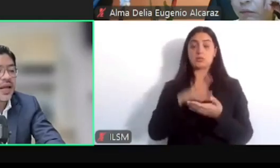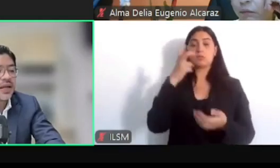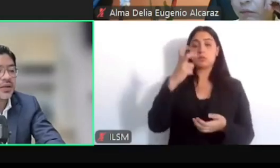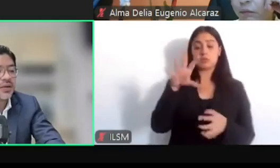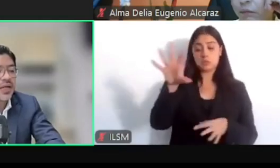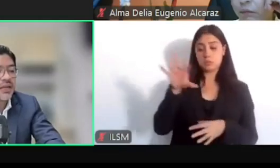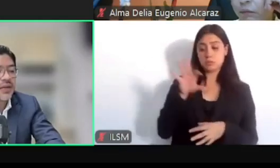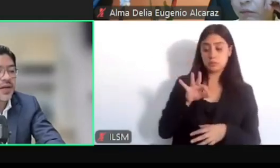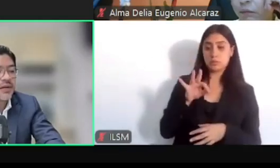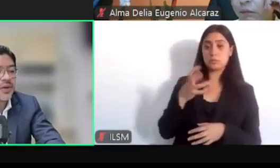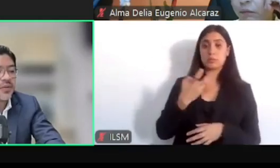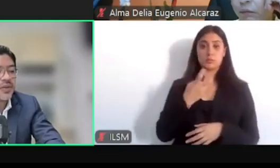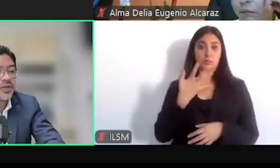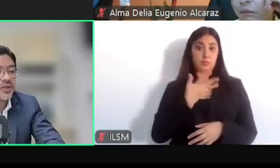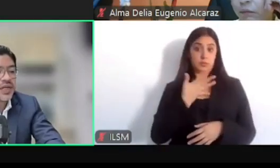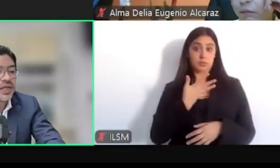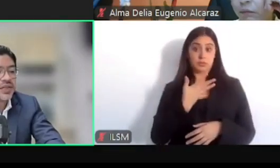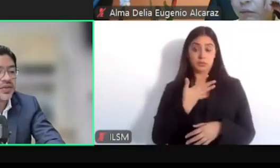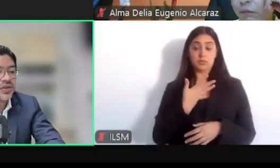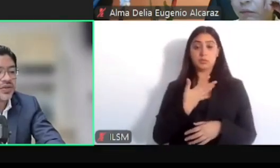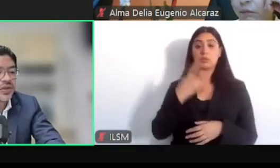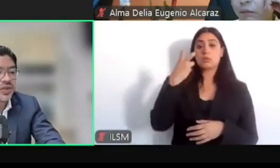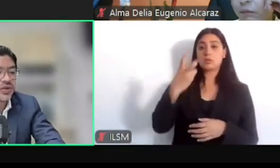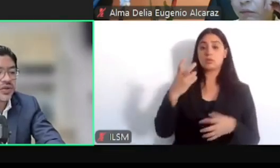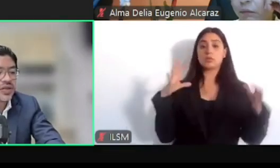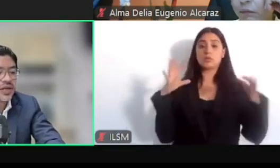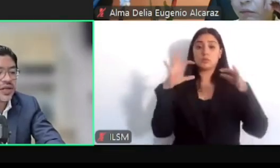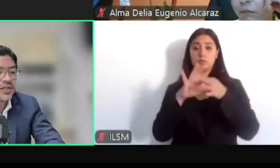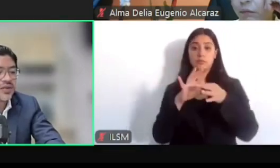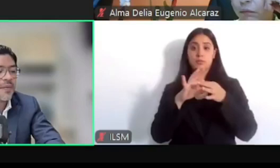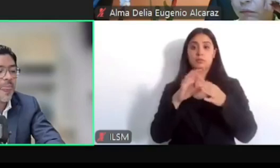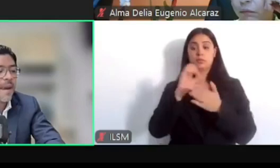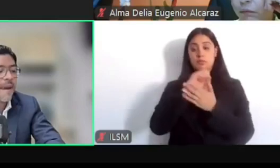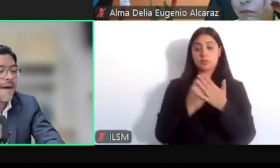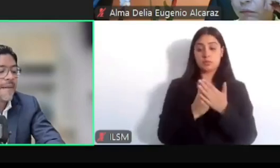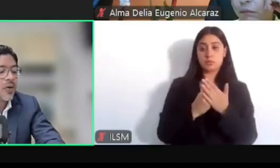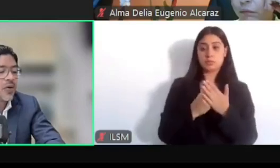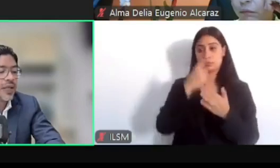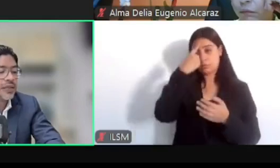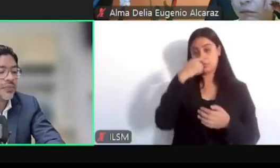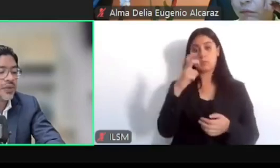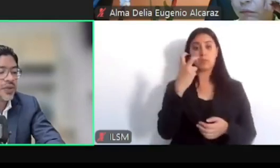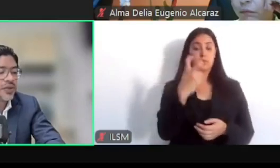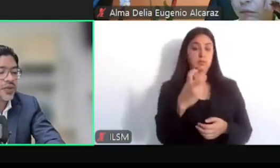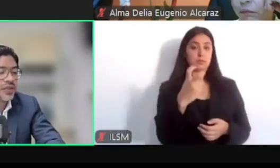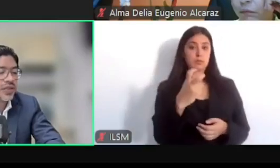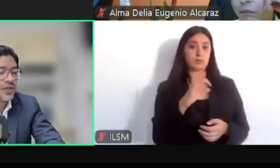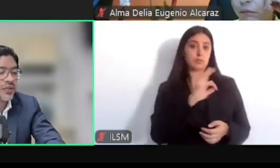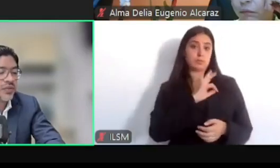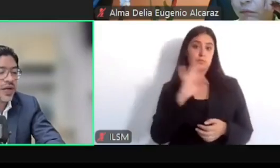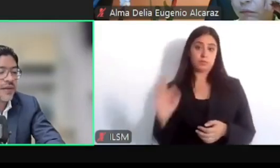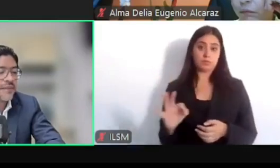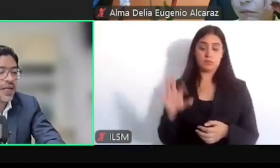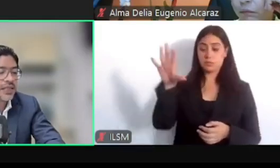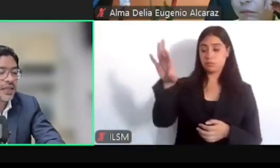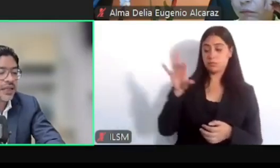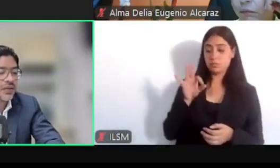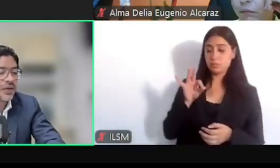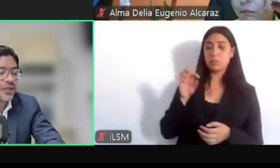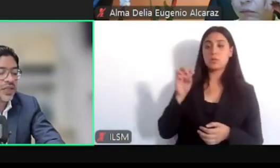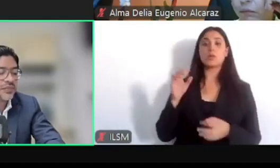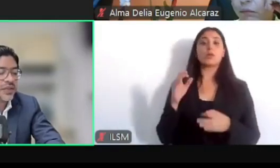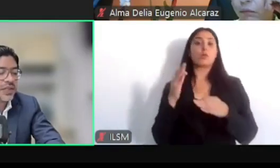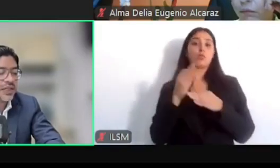el acto que le deparaba perjuicio es la relación de solicitudes de registro aprobadas al proceso de selección de morena para las